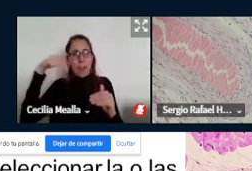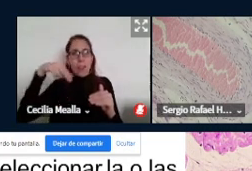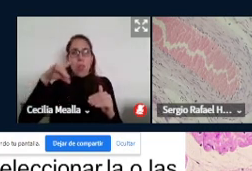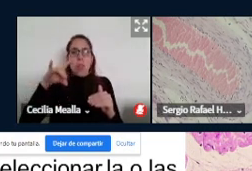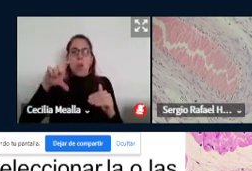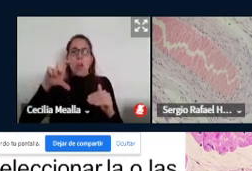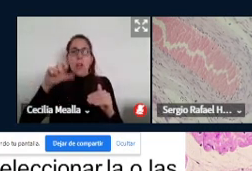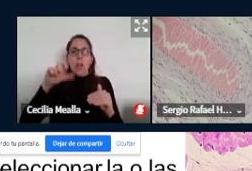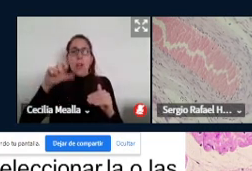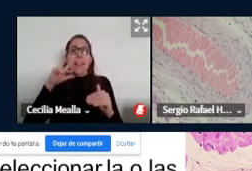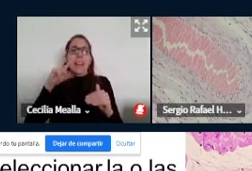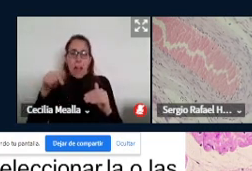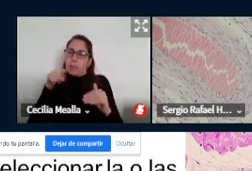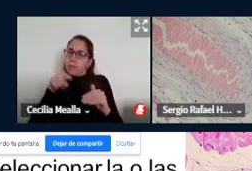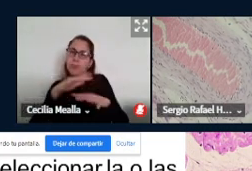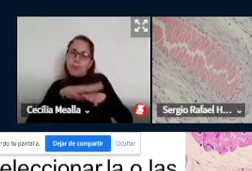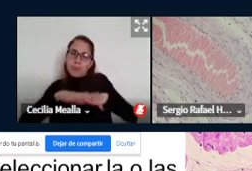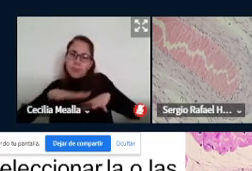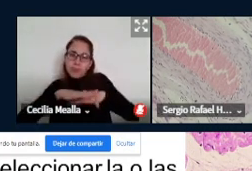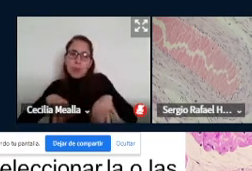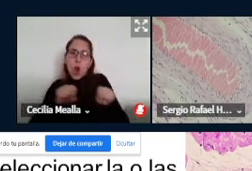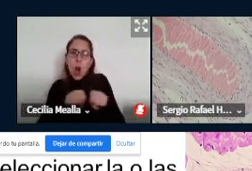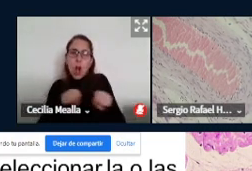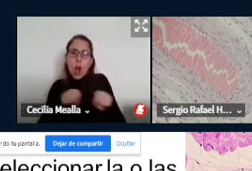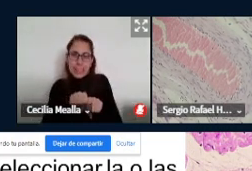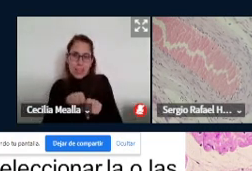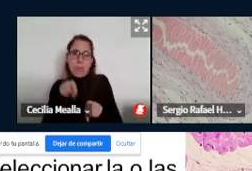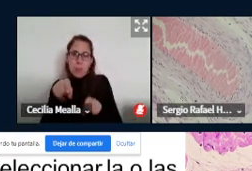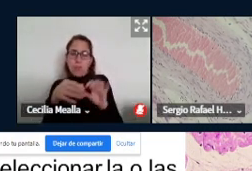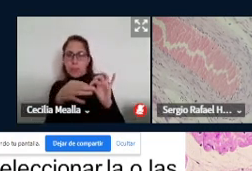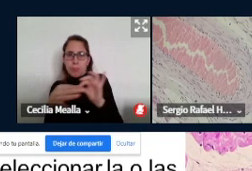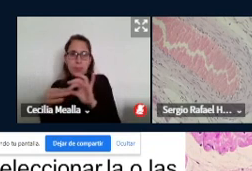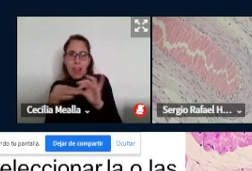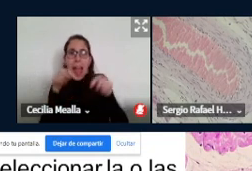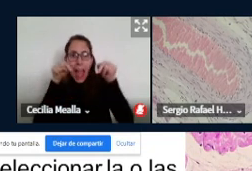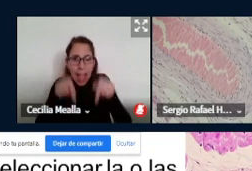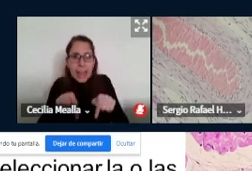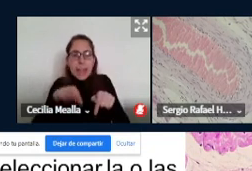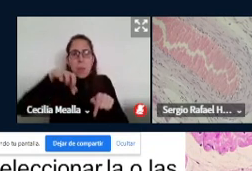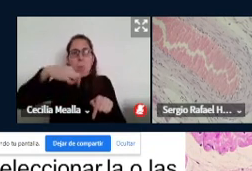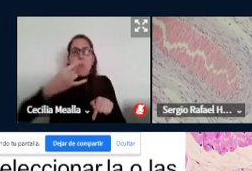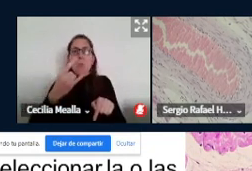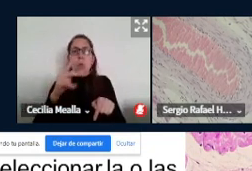con ese tejido conectivo que se encontraban las fibras del Purkinje.